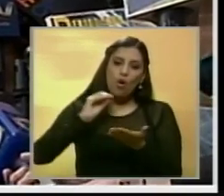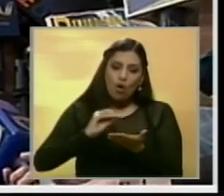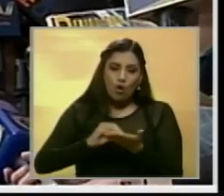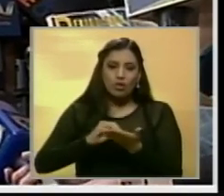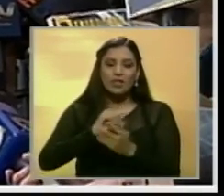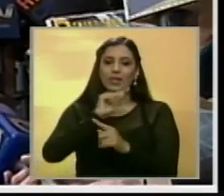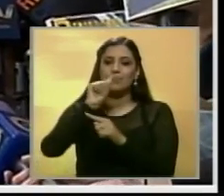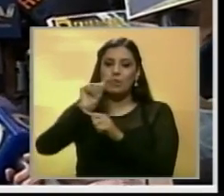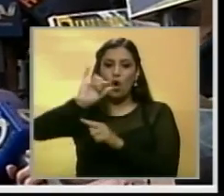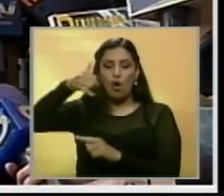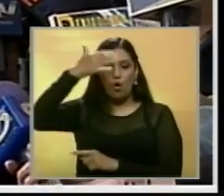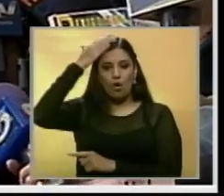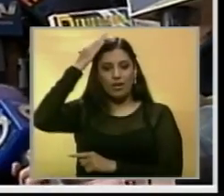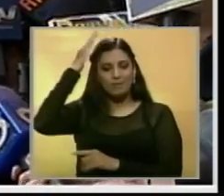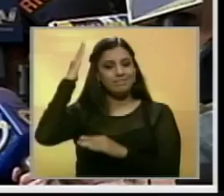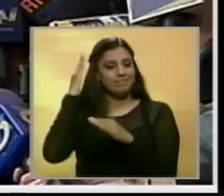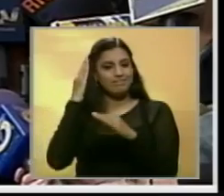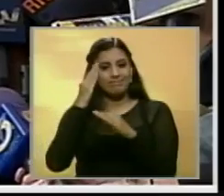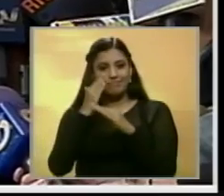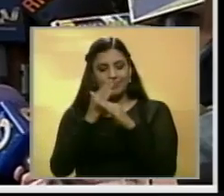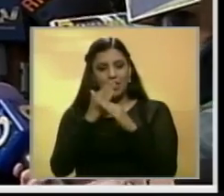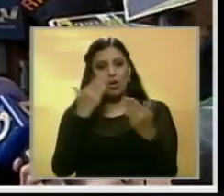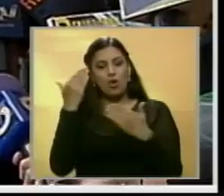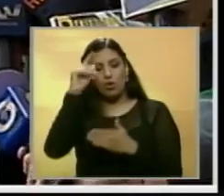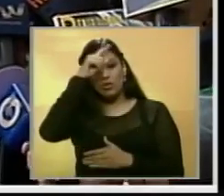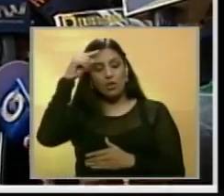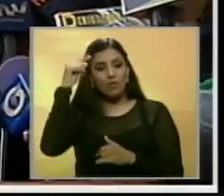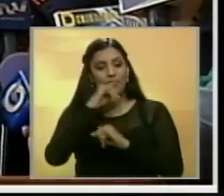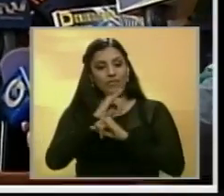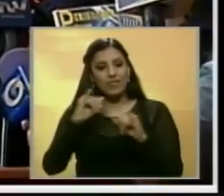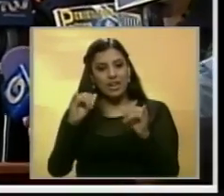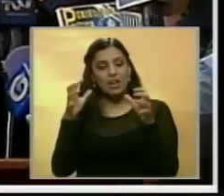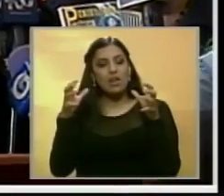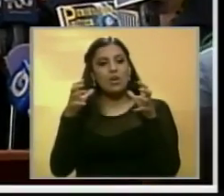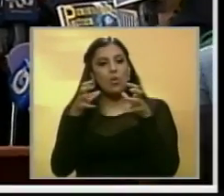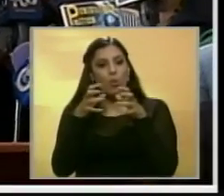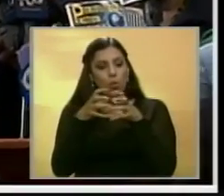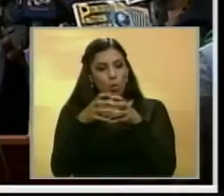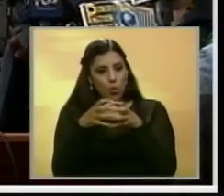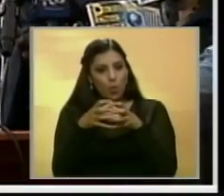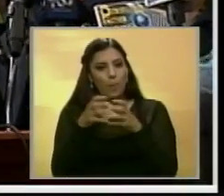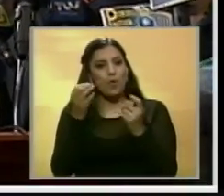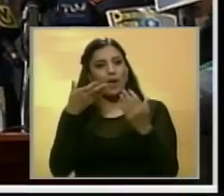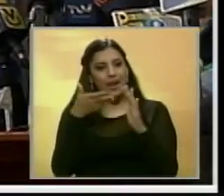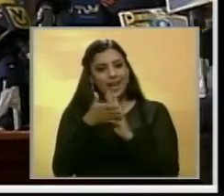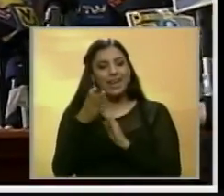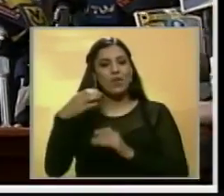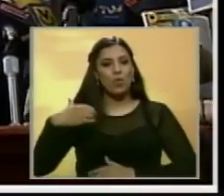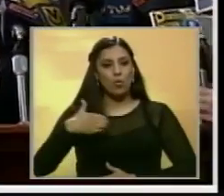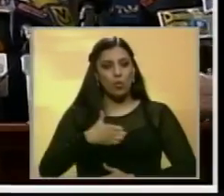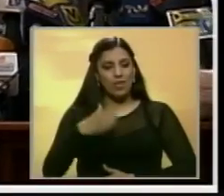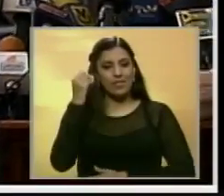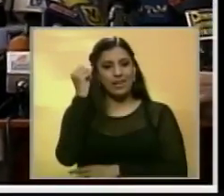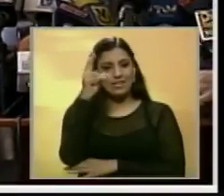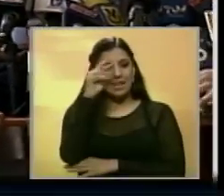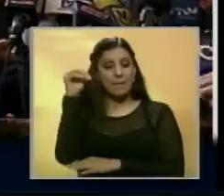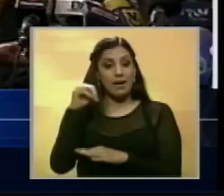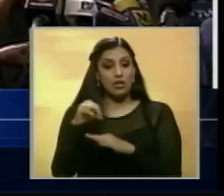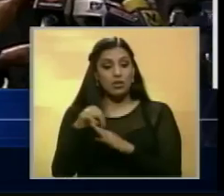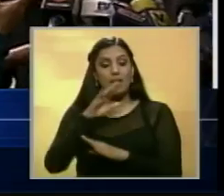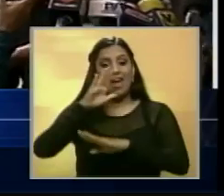retar a Jorge Rodríguez. Yo reto a Jorge Rodríguez a lo siguiente. Permitamos que las 2 millones de firmas. La Asamblea